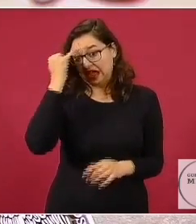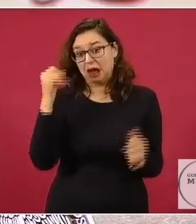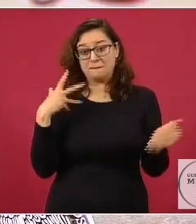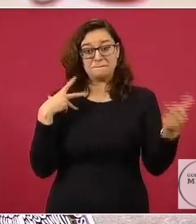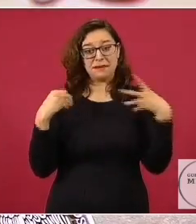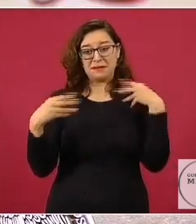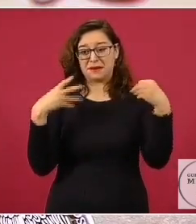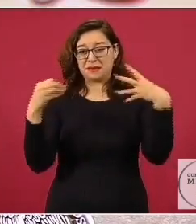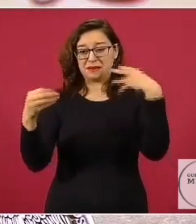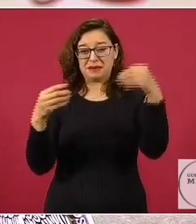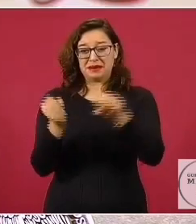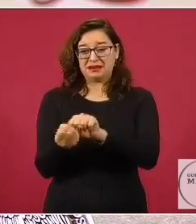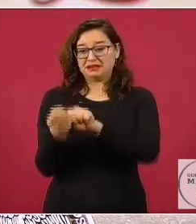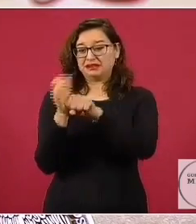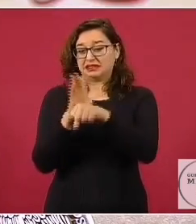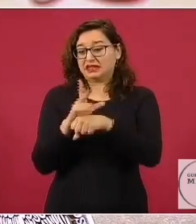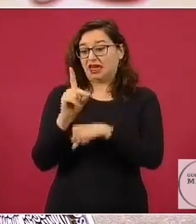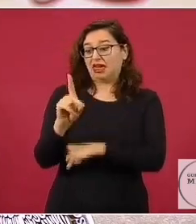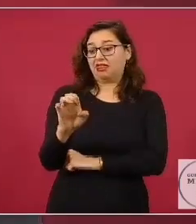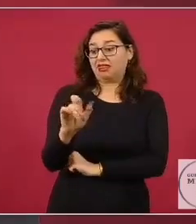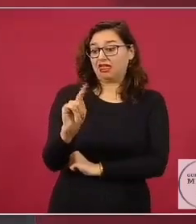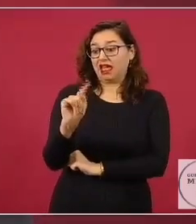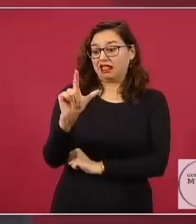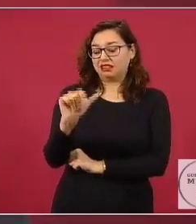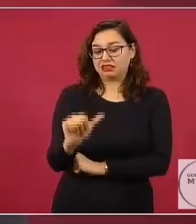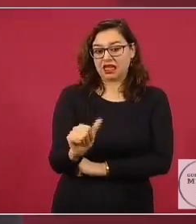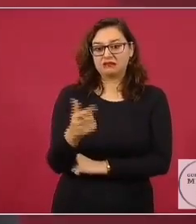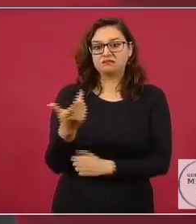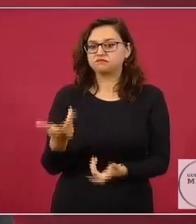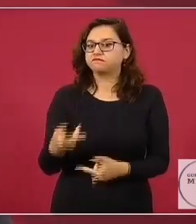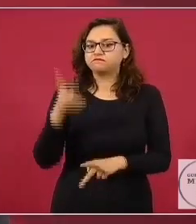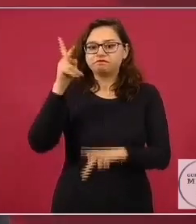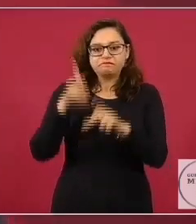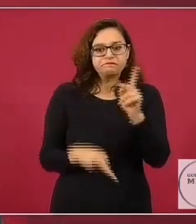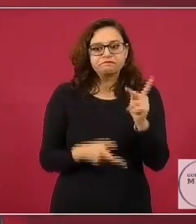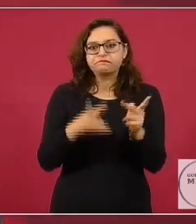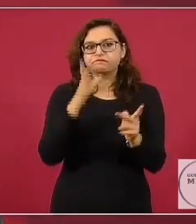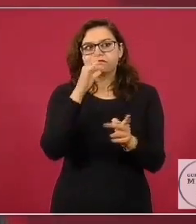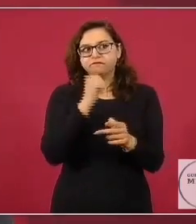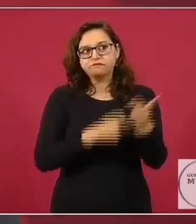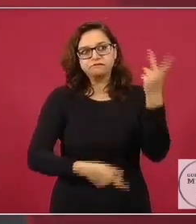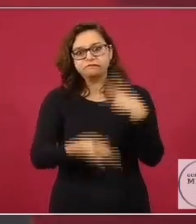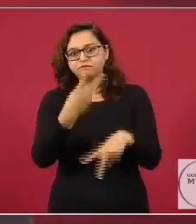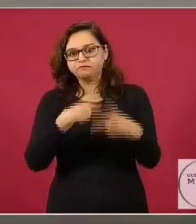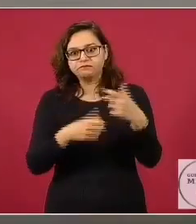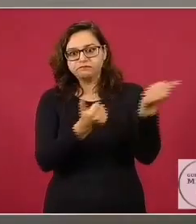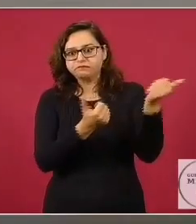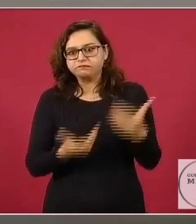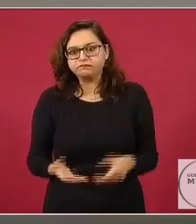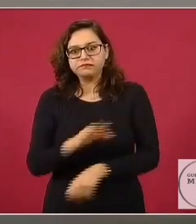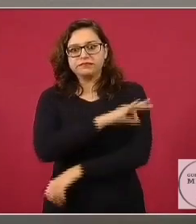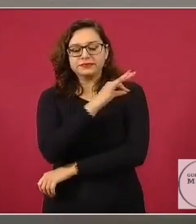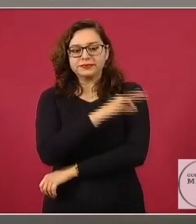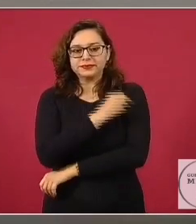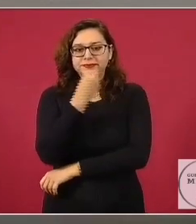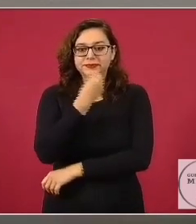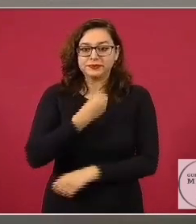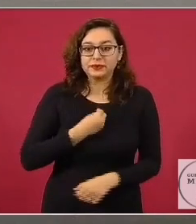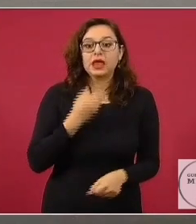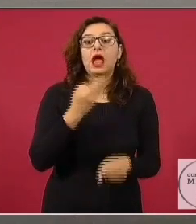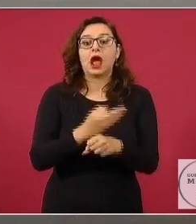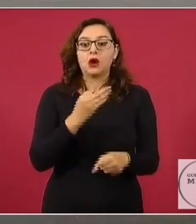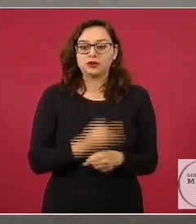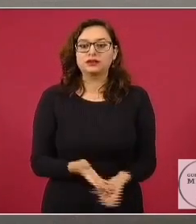el aprovisionamiento, pero ahora ya nos entregaron completamente lo contratado. Gracias, doctor Pedro Centeno.